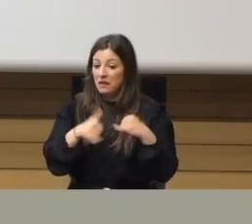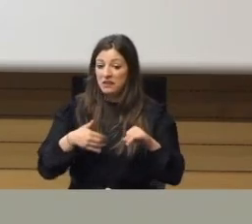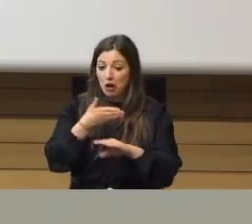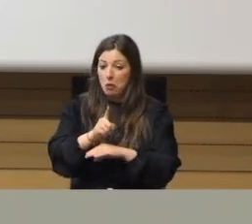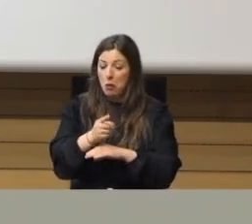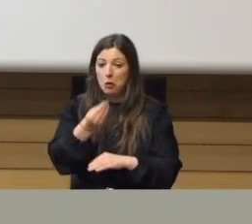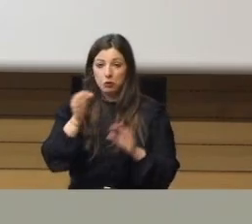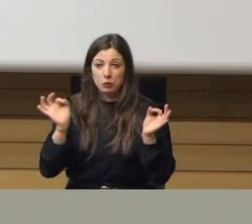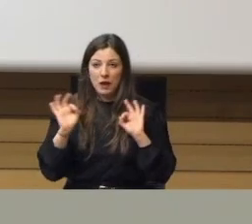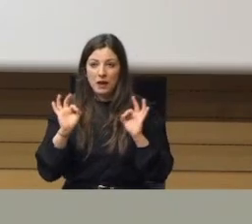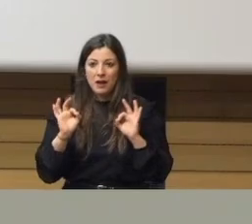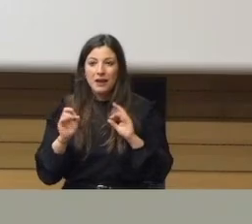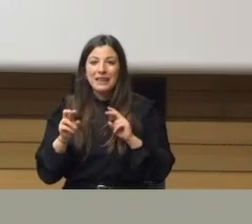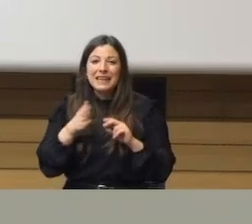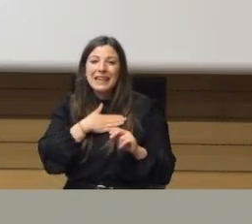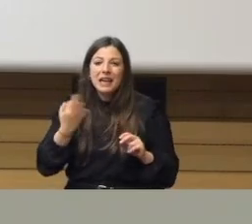Busca una experiencia.